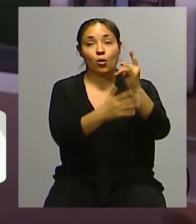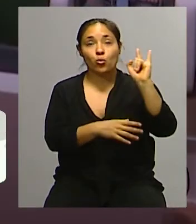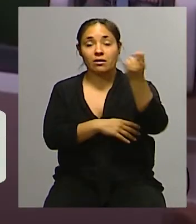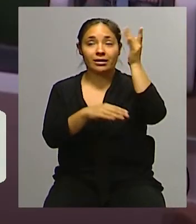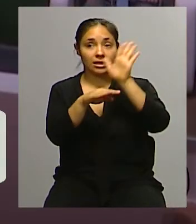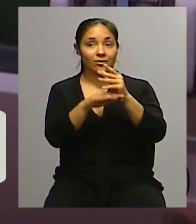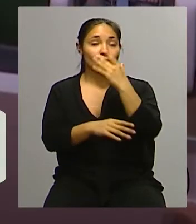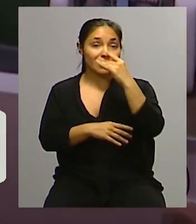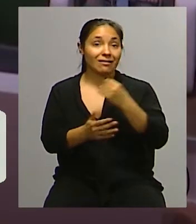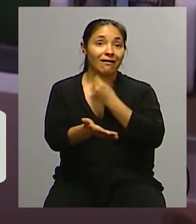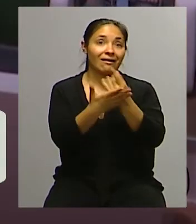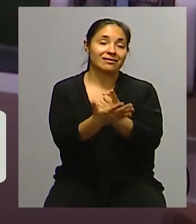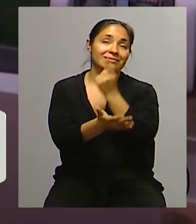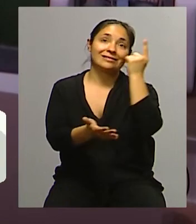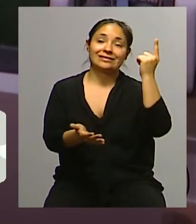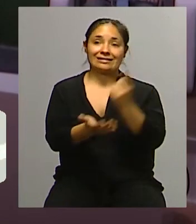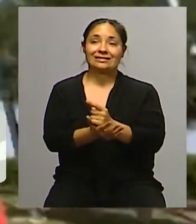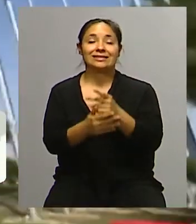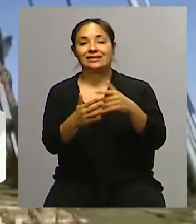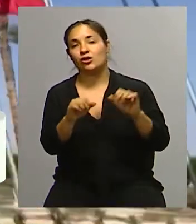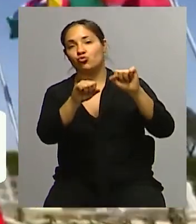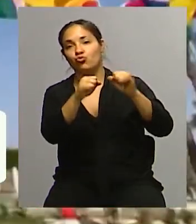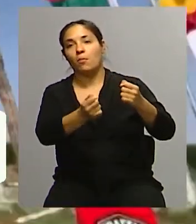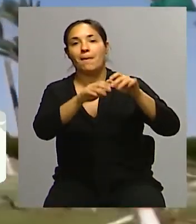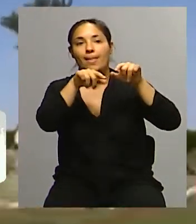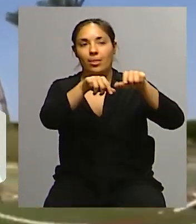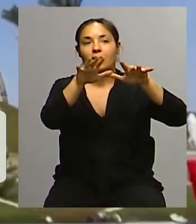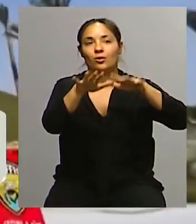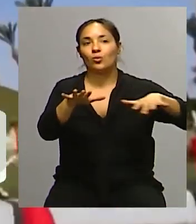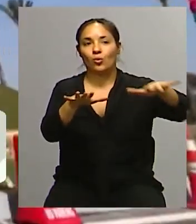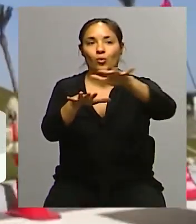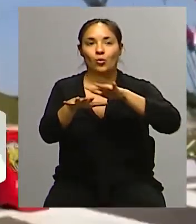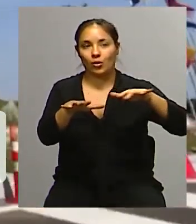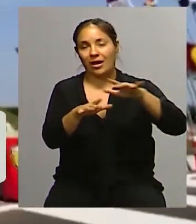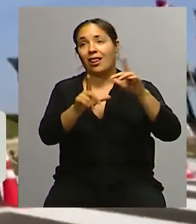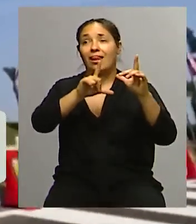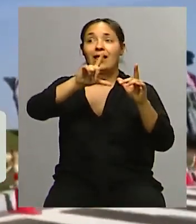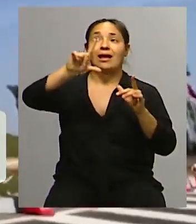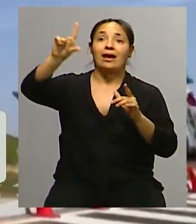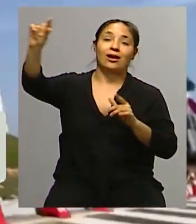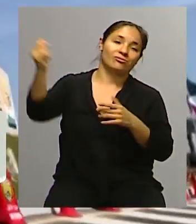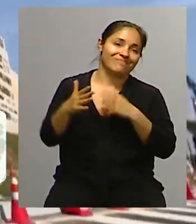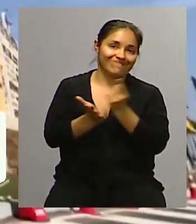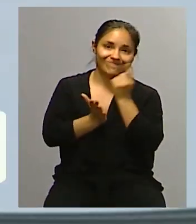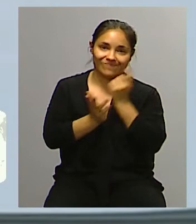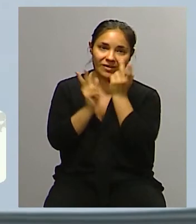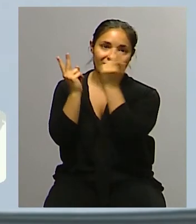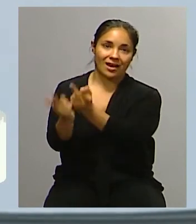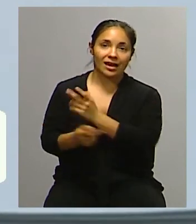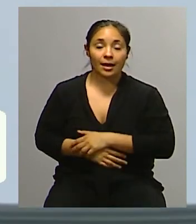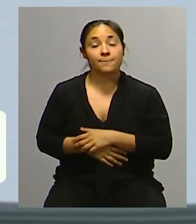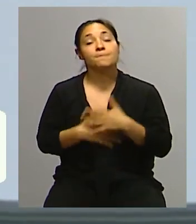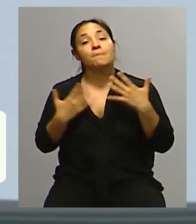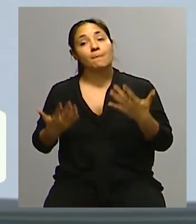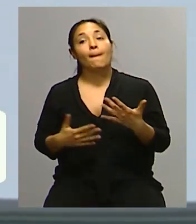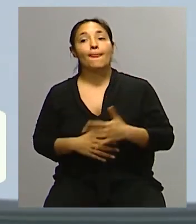pero bueno, no tuvimos la posibilidad porque, bueno, no se dio, no se pudo. Quedó muy lejos después Madrid. Pero bueno, digo, siempre